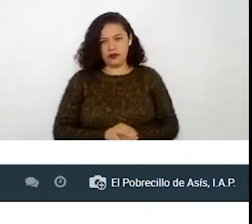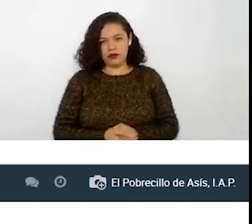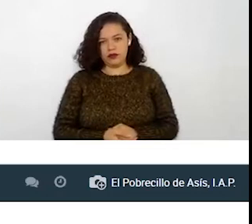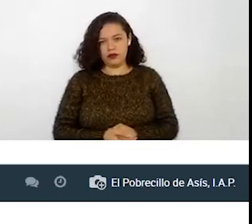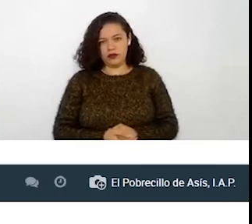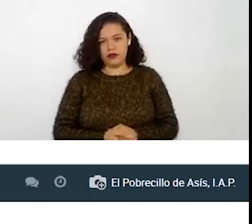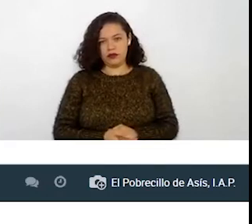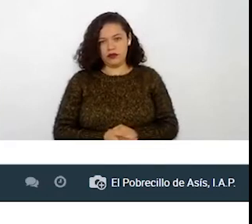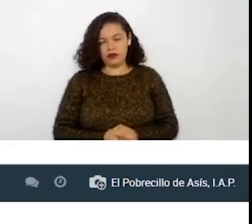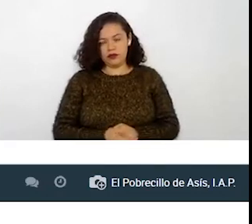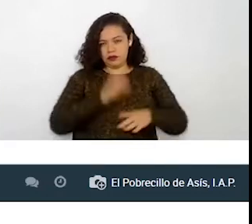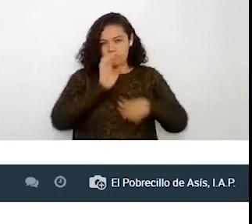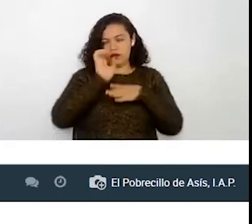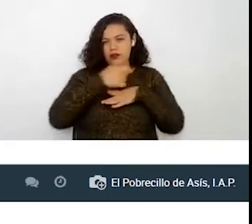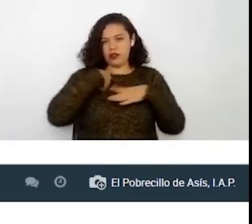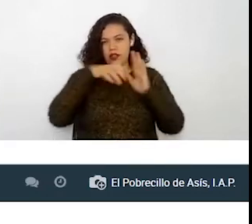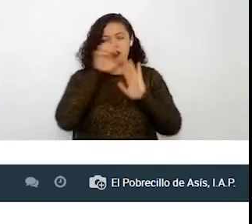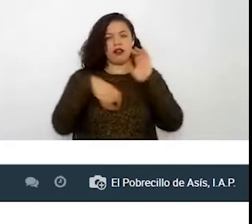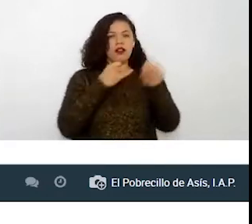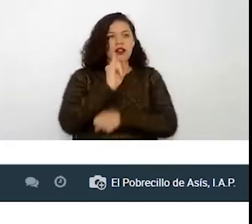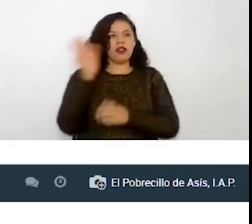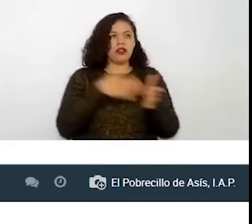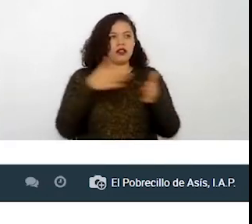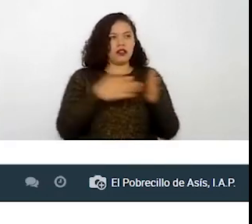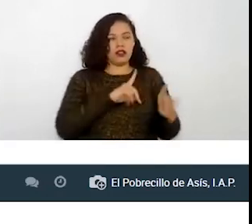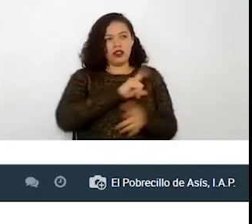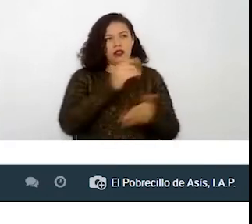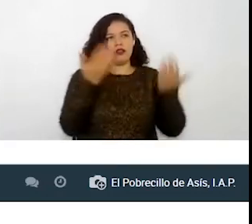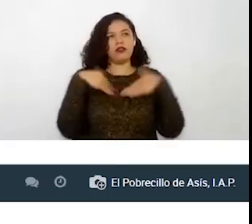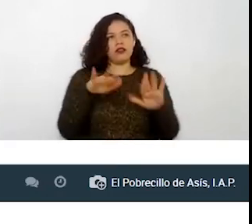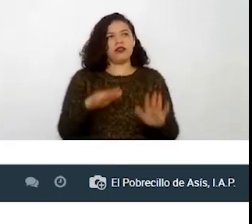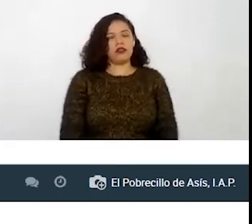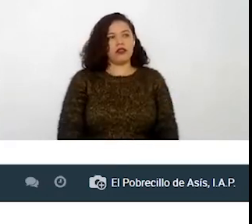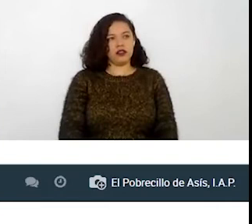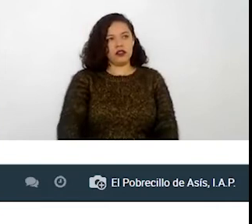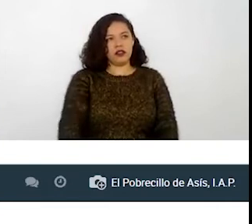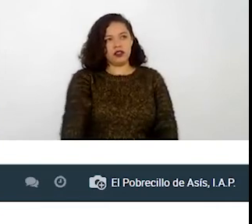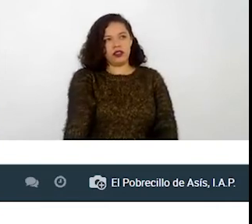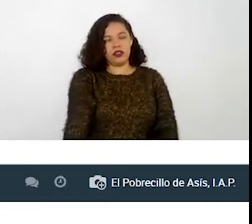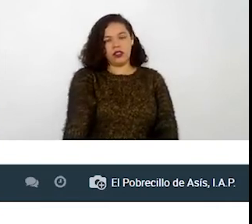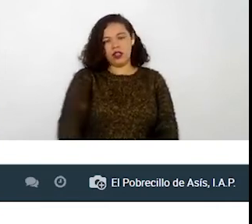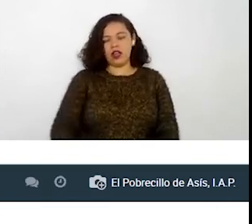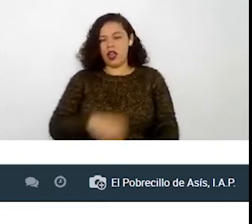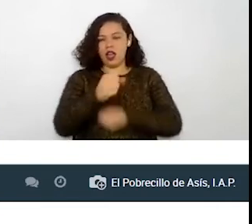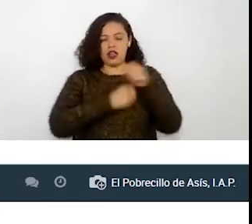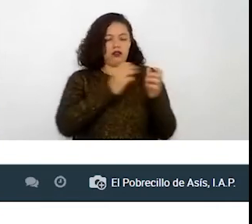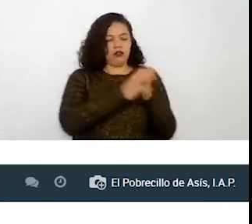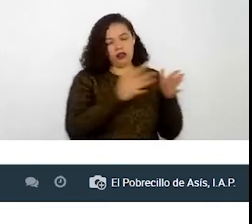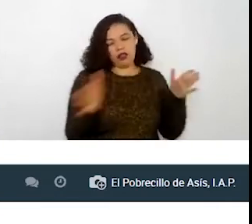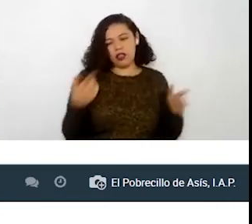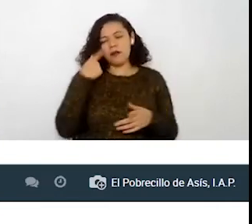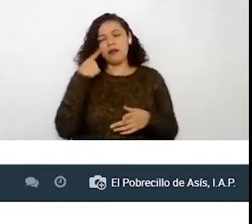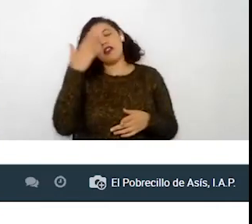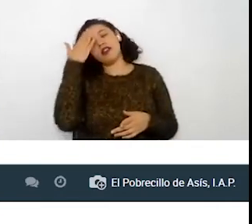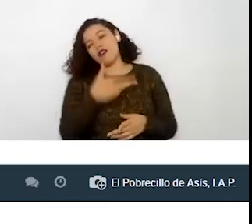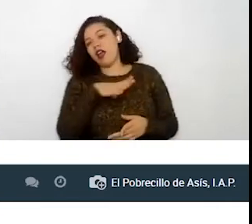aquí por ejemplo yo le poner carpintería y cocina pero posteriormente en el transcurso del año si ustedes dicen Oye sabes qué pues también capacité